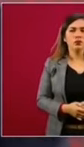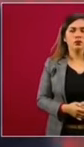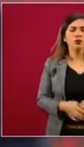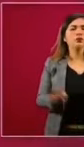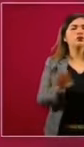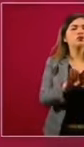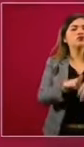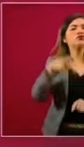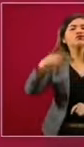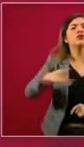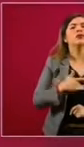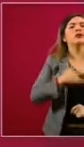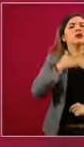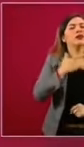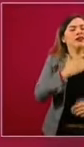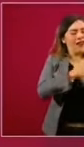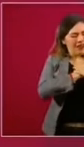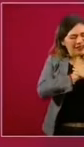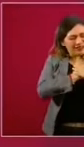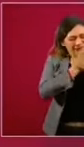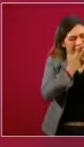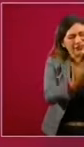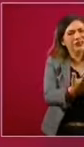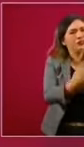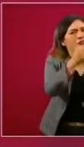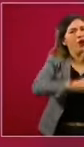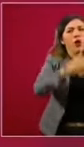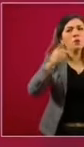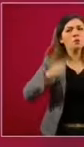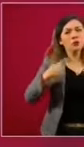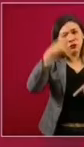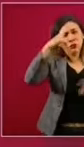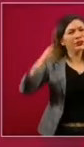amor al prójimo, salvando vidas.